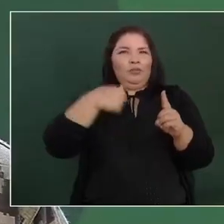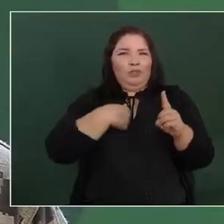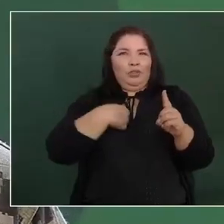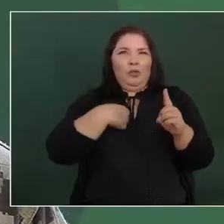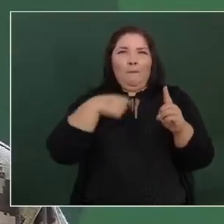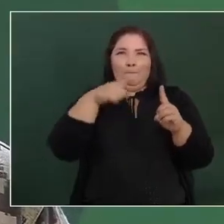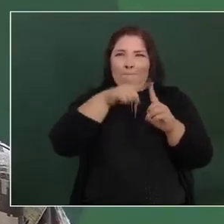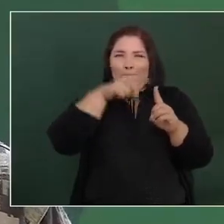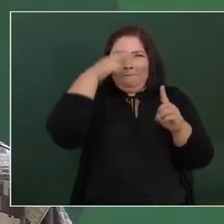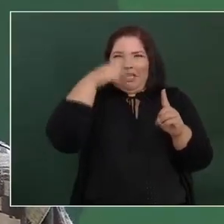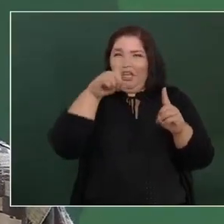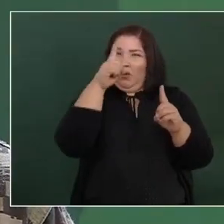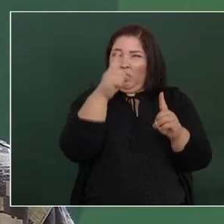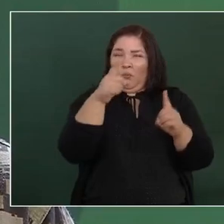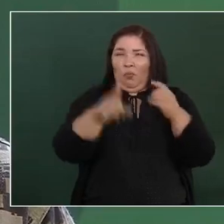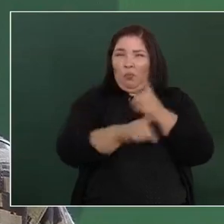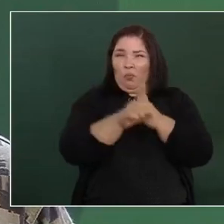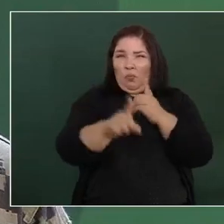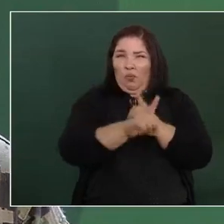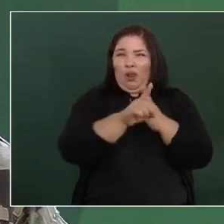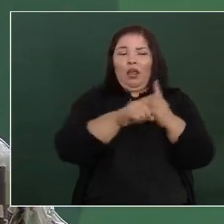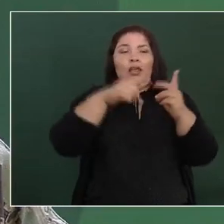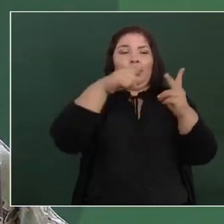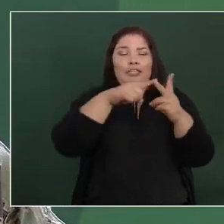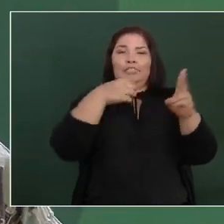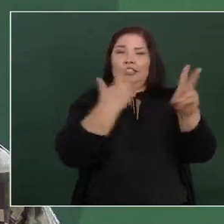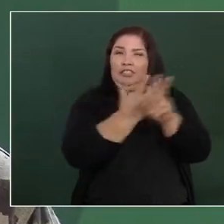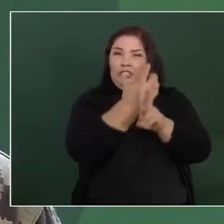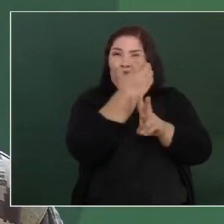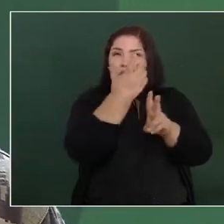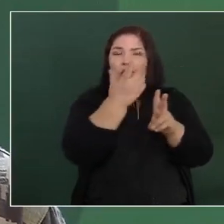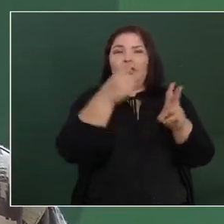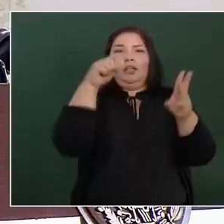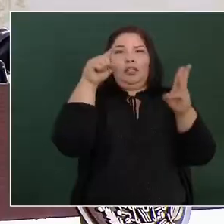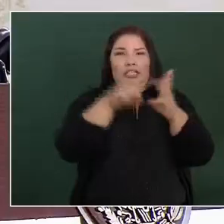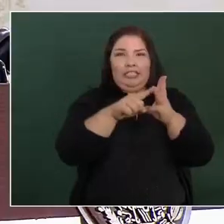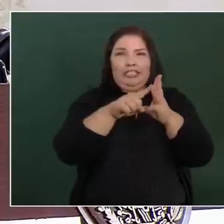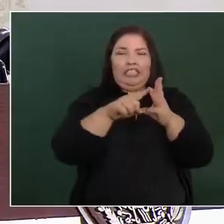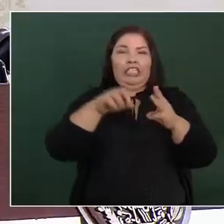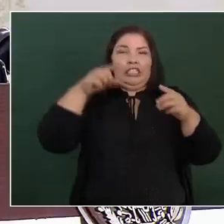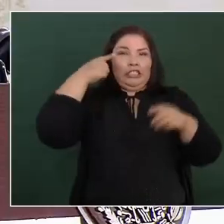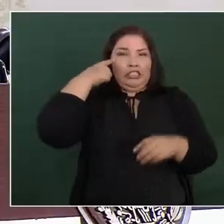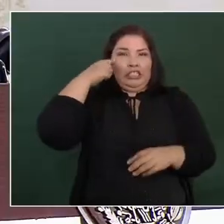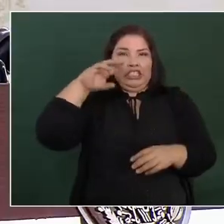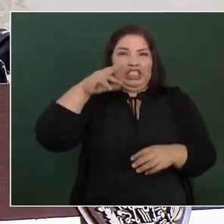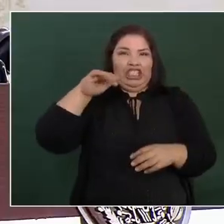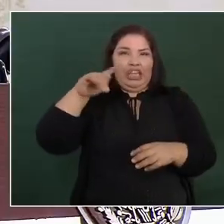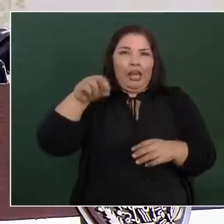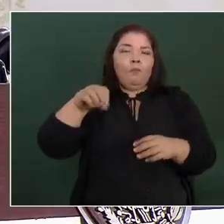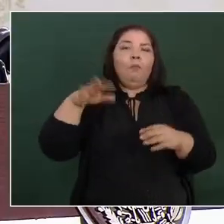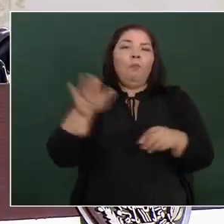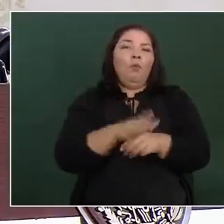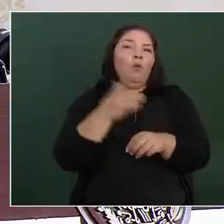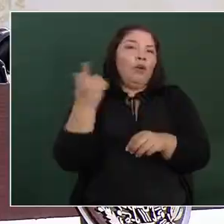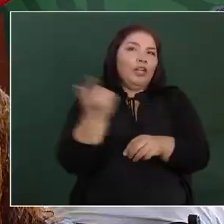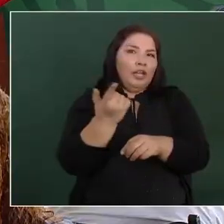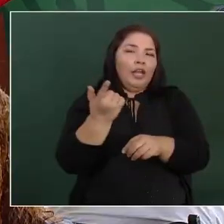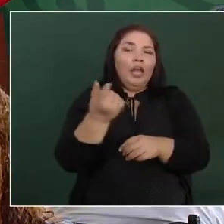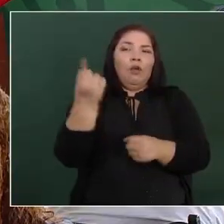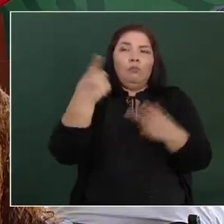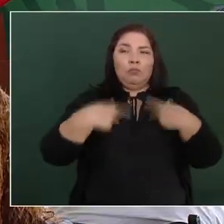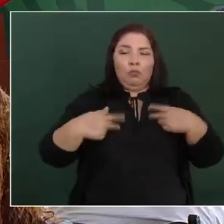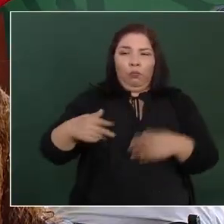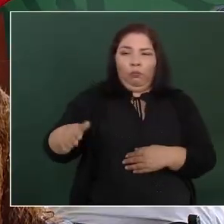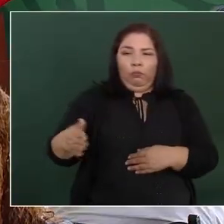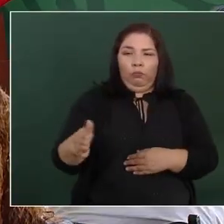es México, está involucrado Estados Unidos y está involucrado China. ¿Por qué? Porque lo que hacían los malos pescadores en